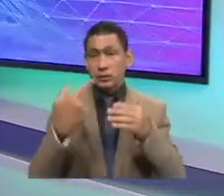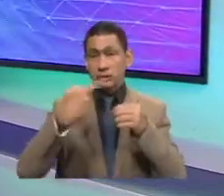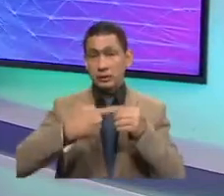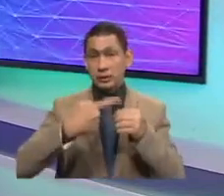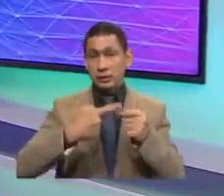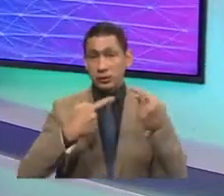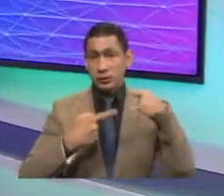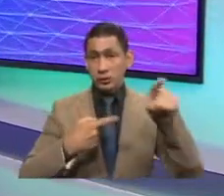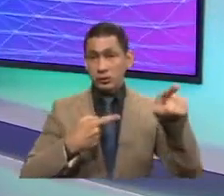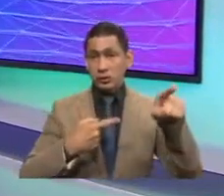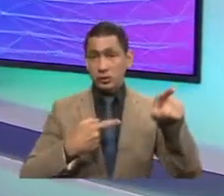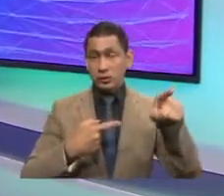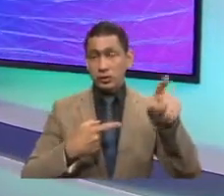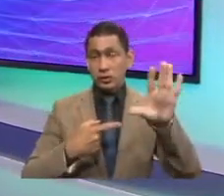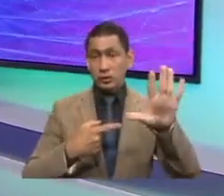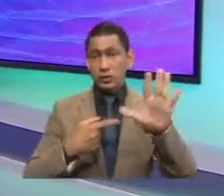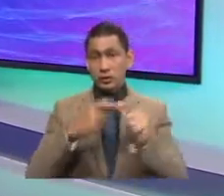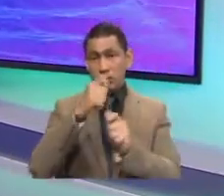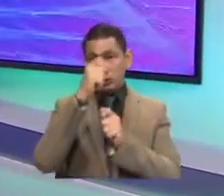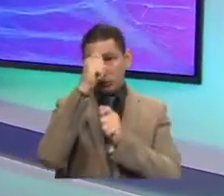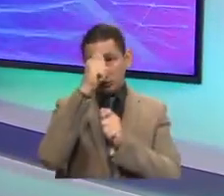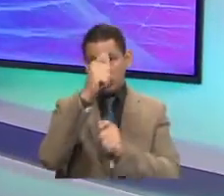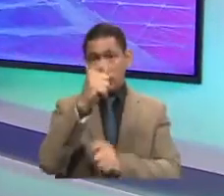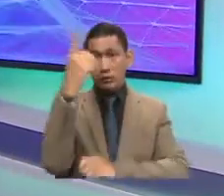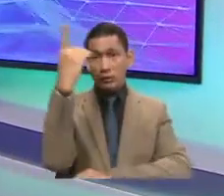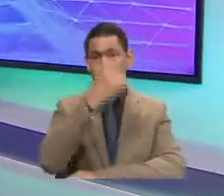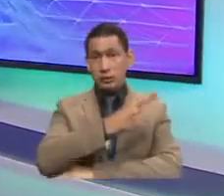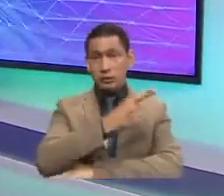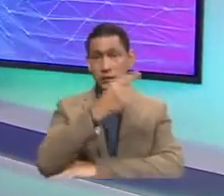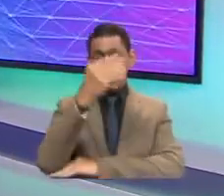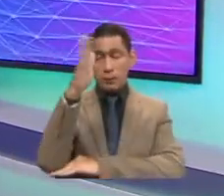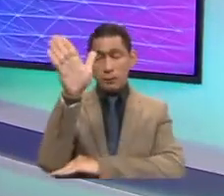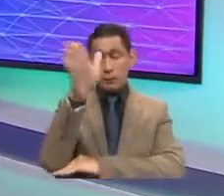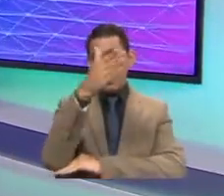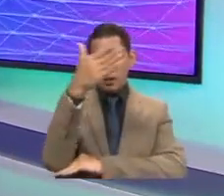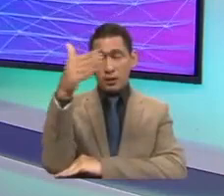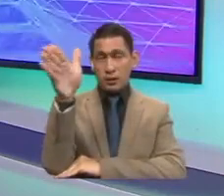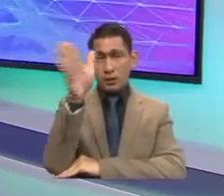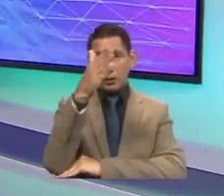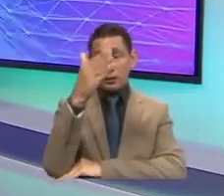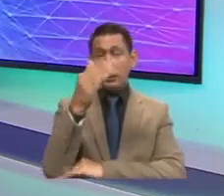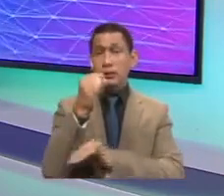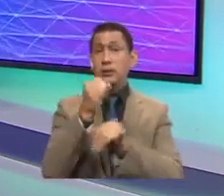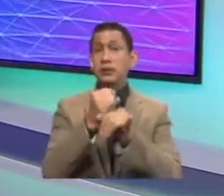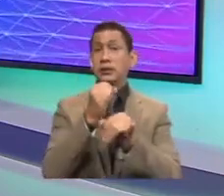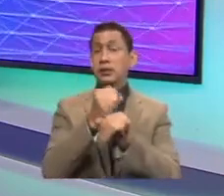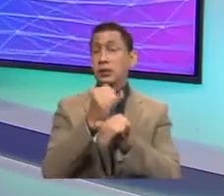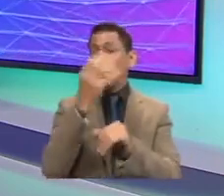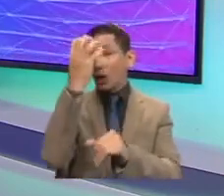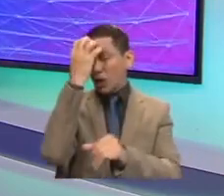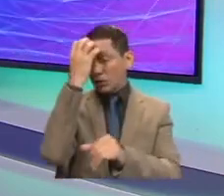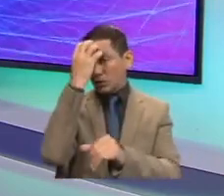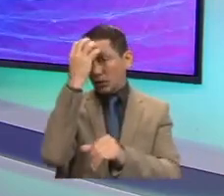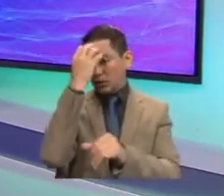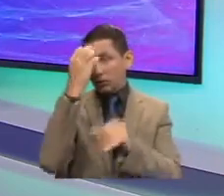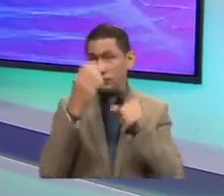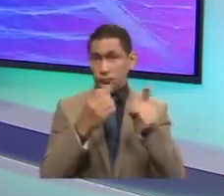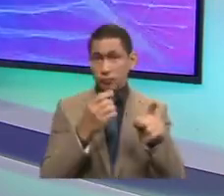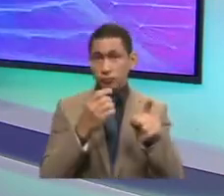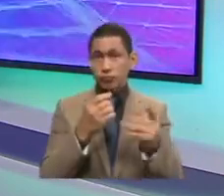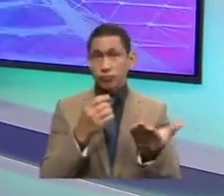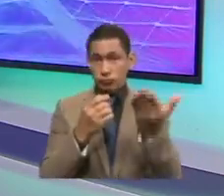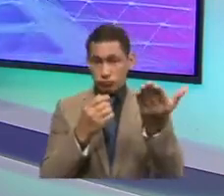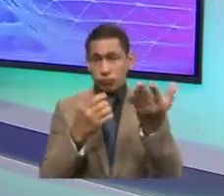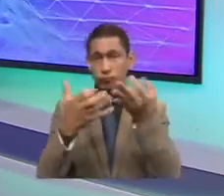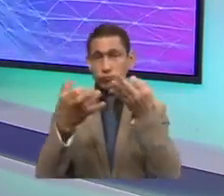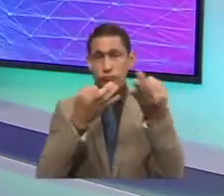tal? Vamos con la conmemoración del Día de la Bandera en la Unidad Educativa del Milenio Iliana Espinel. Ahí está Carla Santana para darnos los